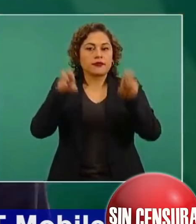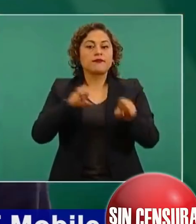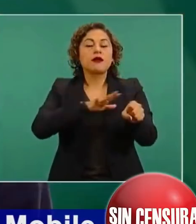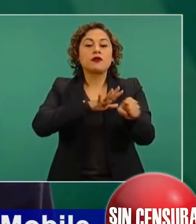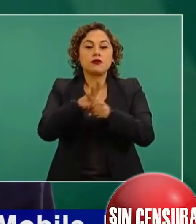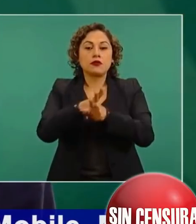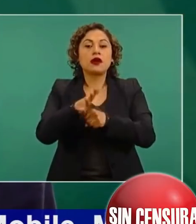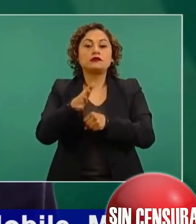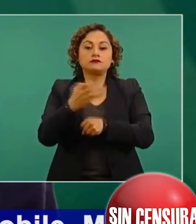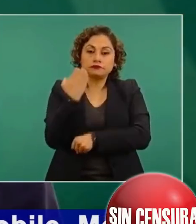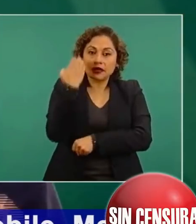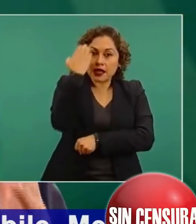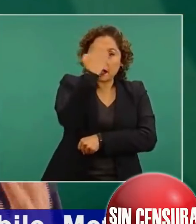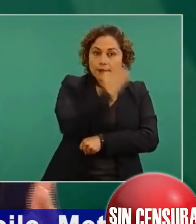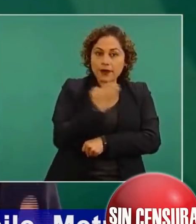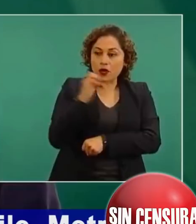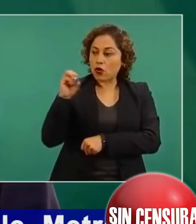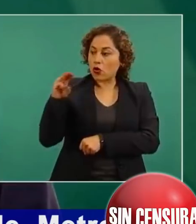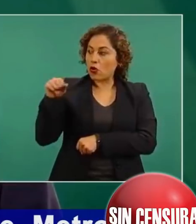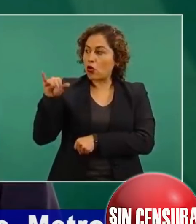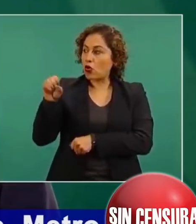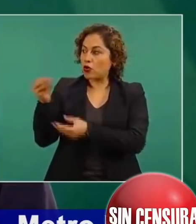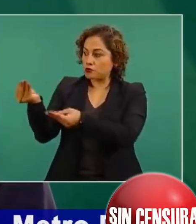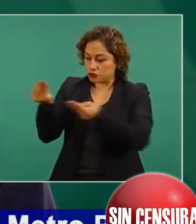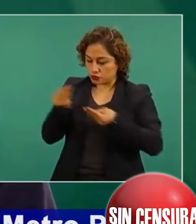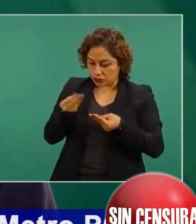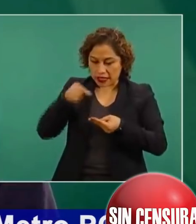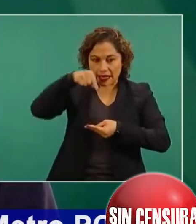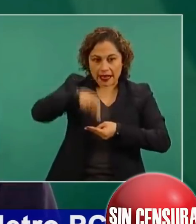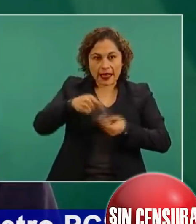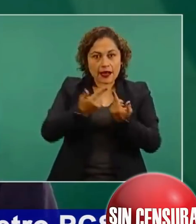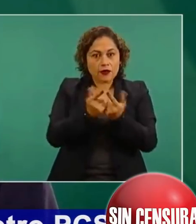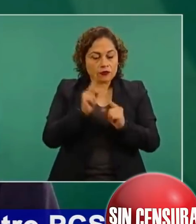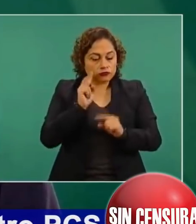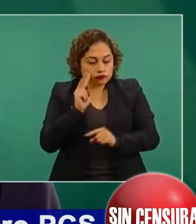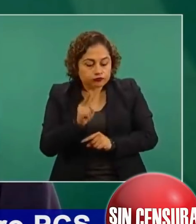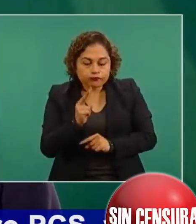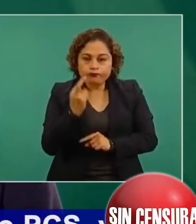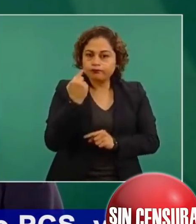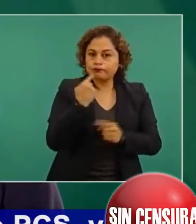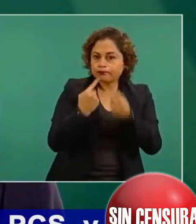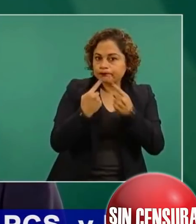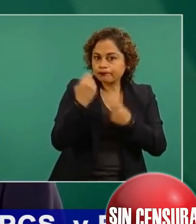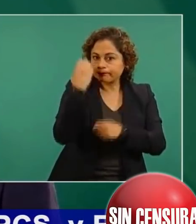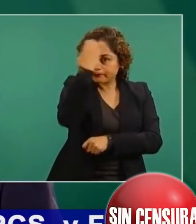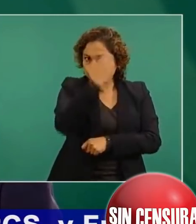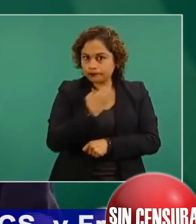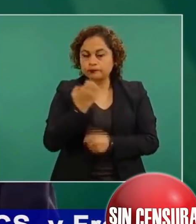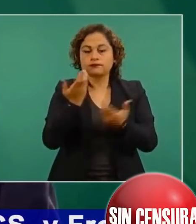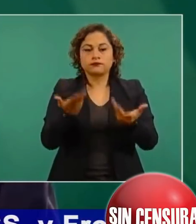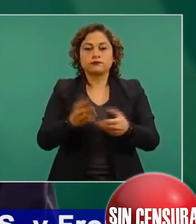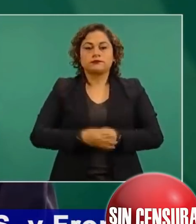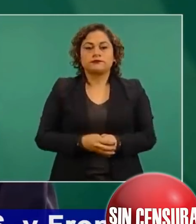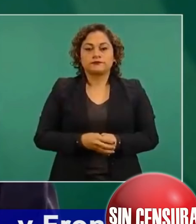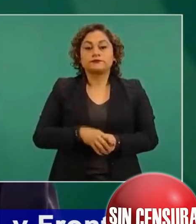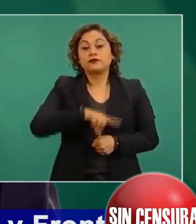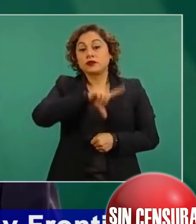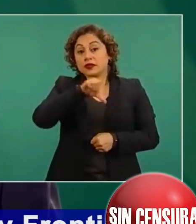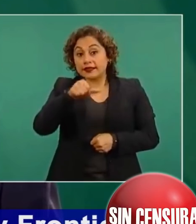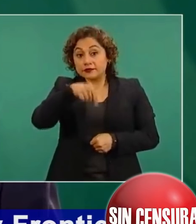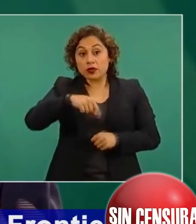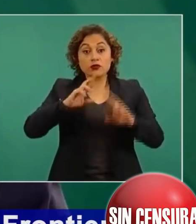revisión de la evidencia científica sobre esta recomendación de la Organización Mundial de la Salud. Eventualmente nos harán una